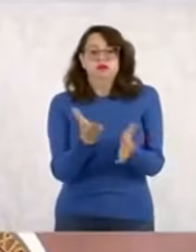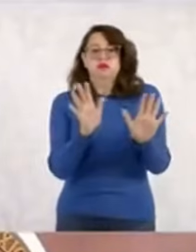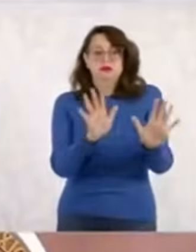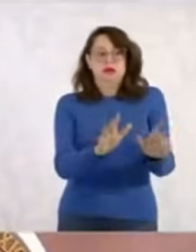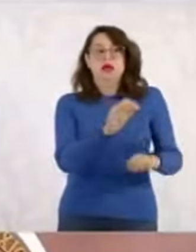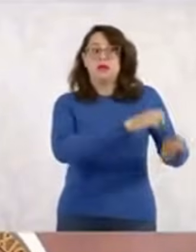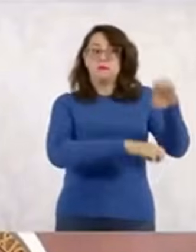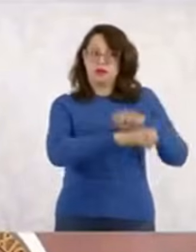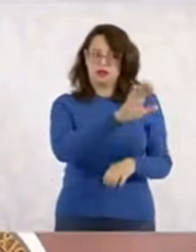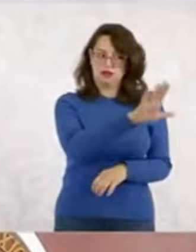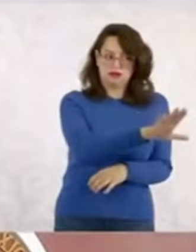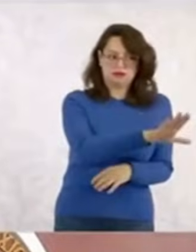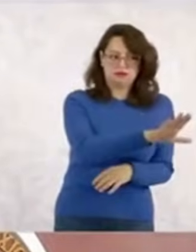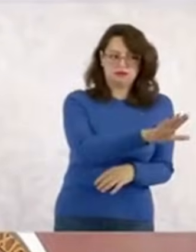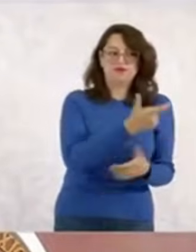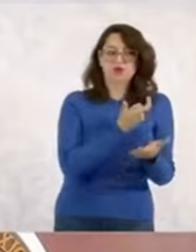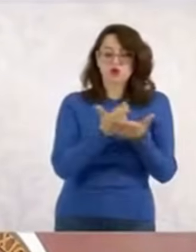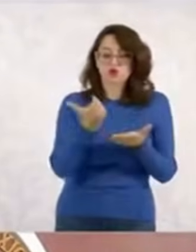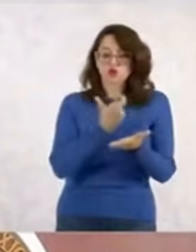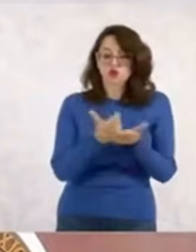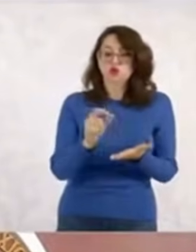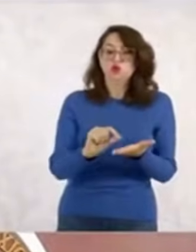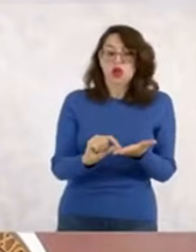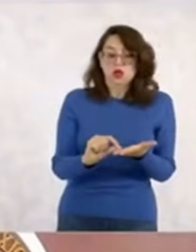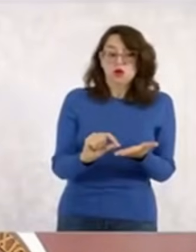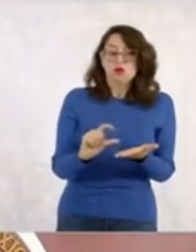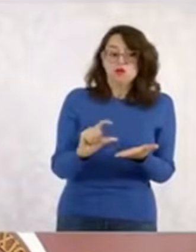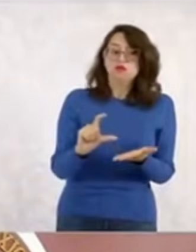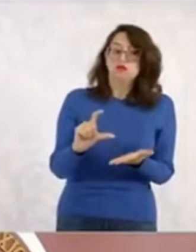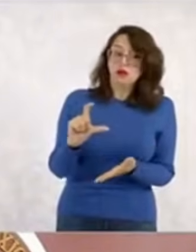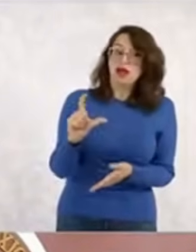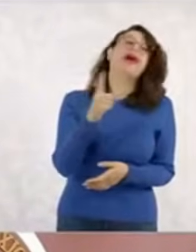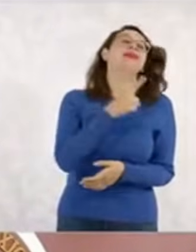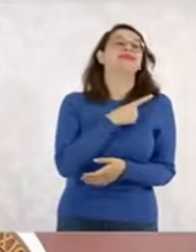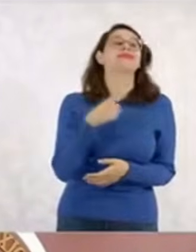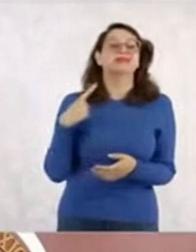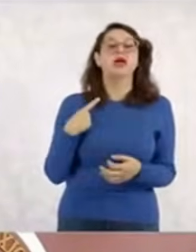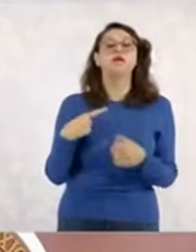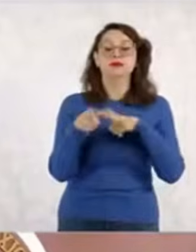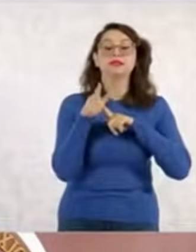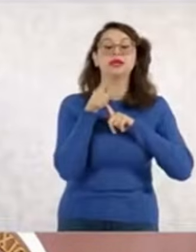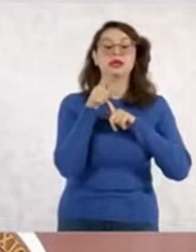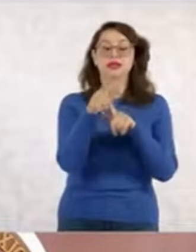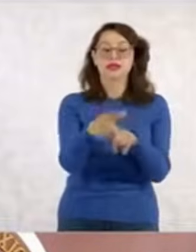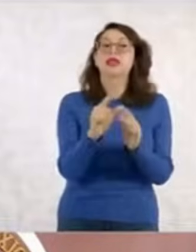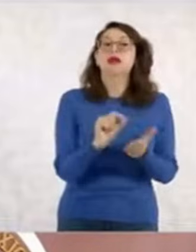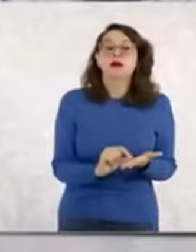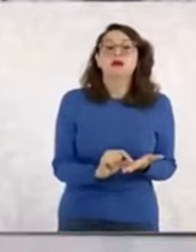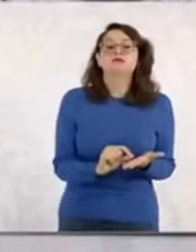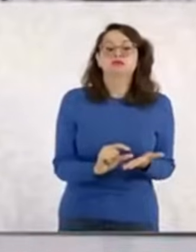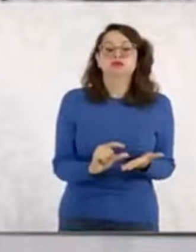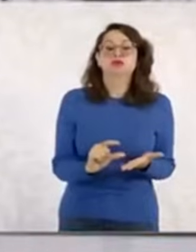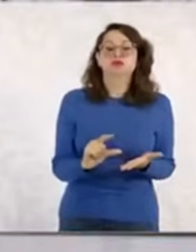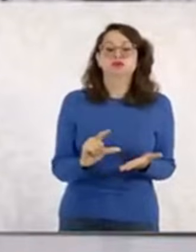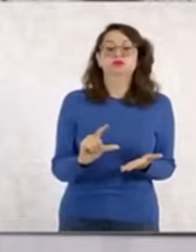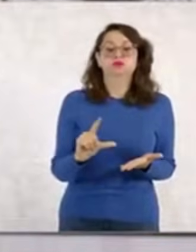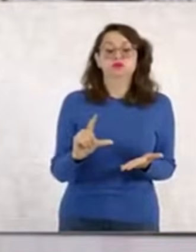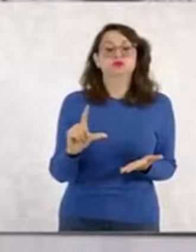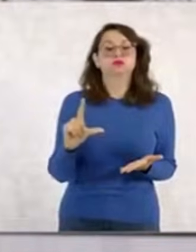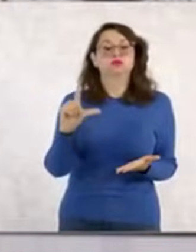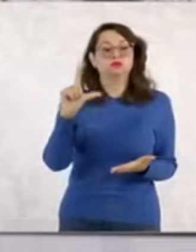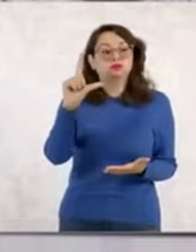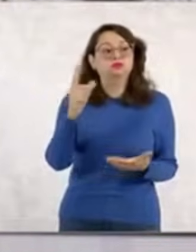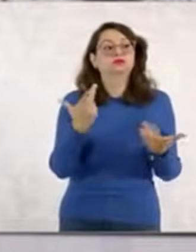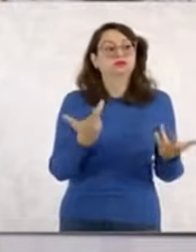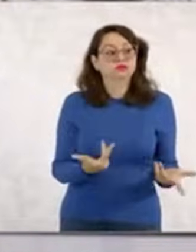aumentando, porque es necesario para las y los trabajadores mexicanos. Y en esa condición de que siga aumentando,